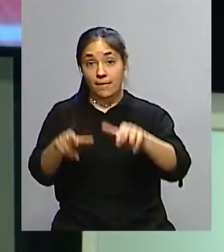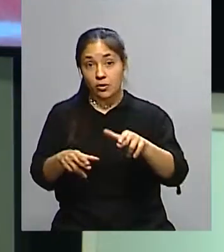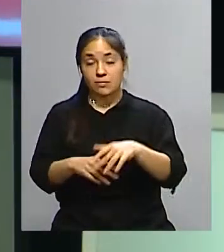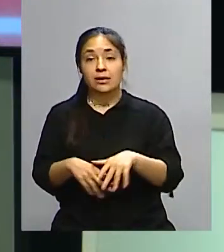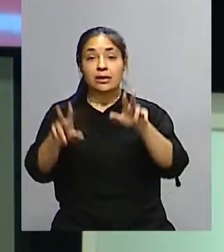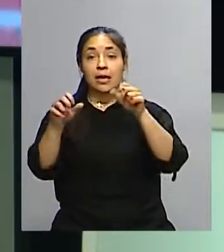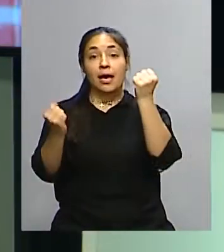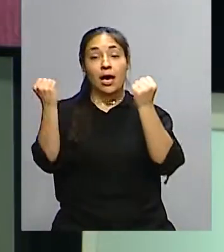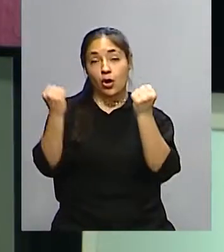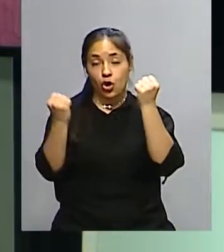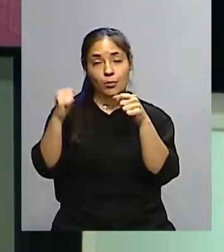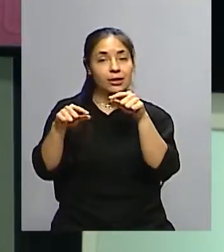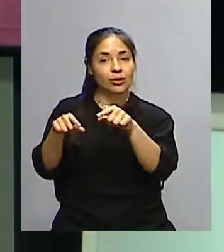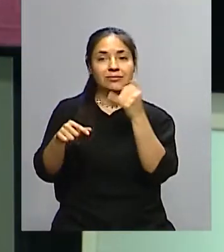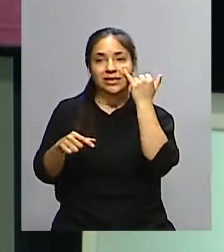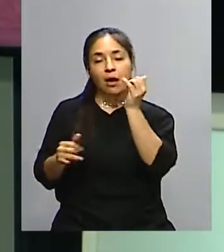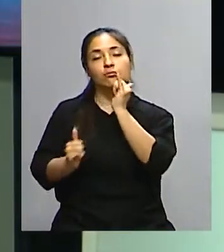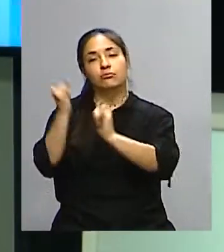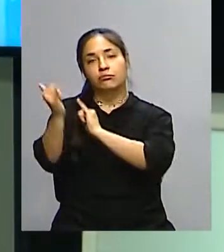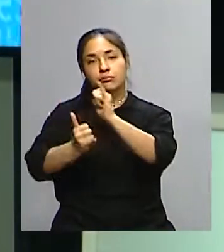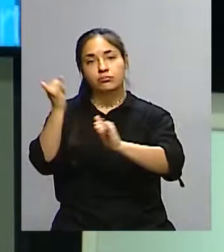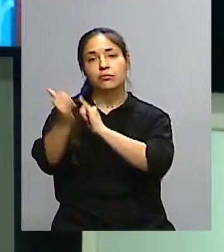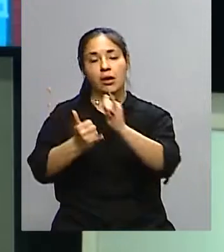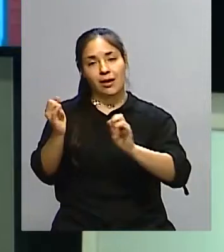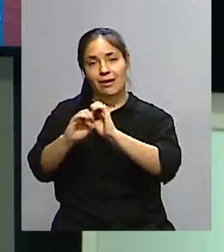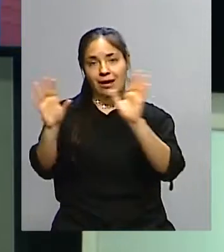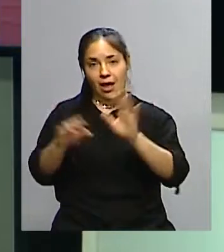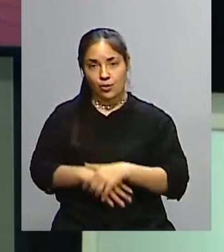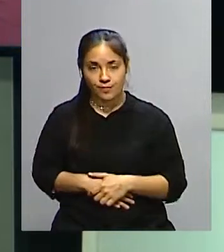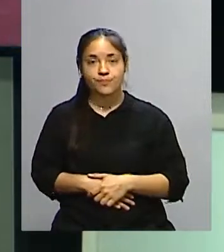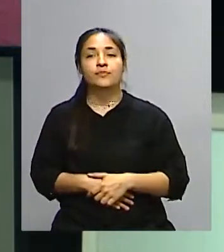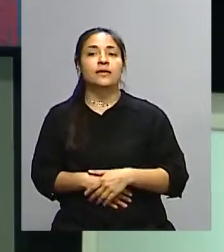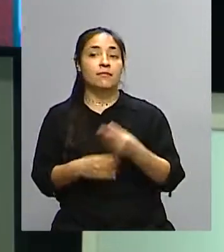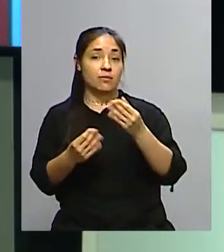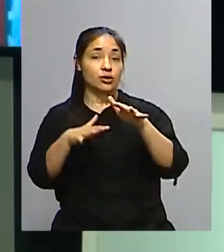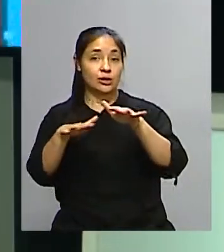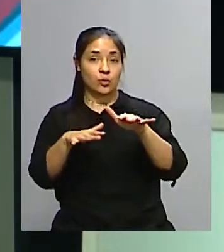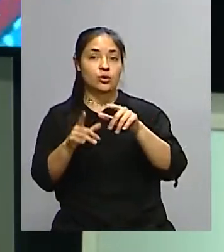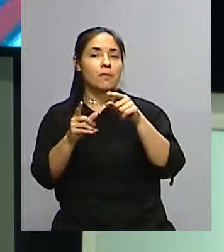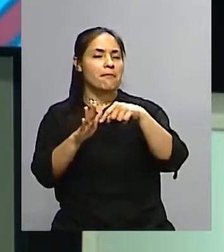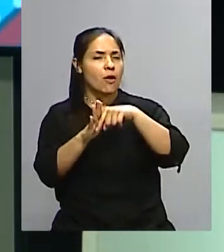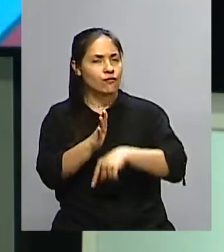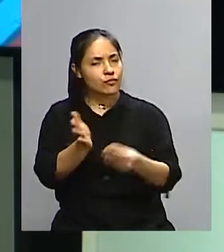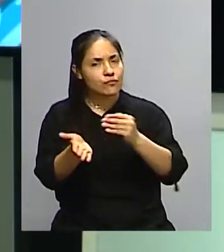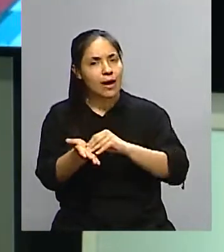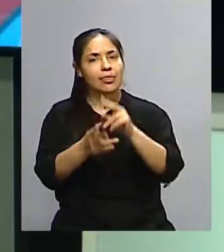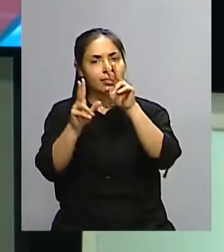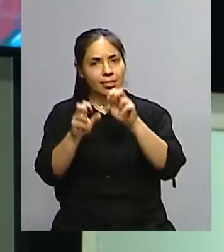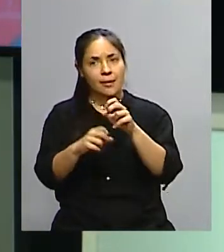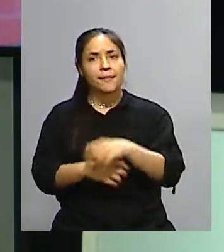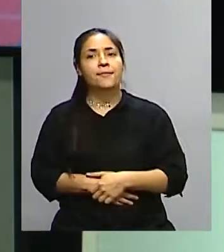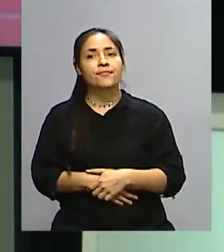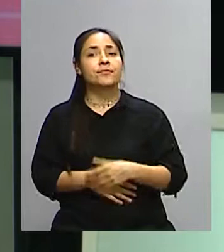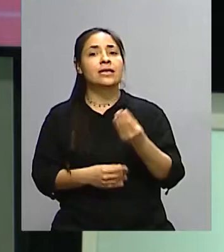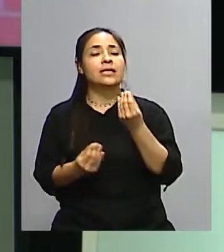tema económico, Belén ya lo dijo y creo que lo esbozó bastante bien con el tema de lo que puede suceder, pero me parece que hay que profundizar porque queremos hablar también de